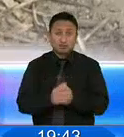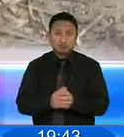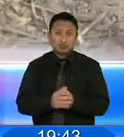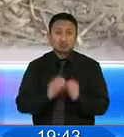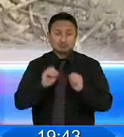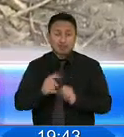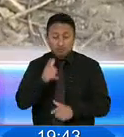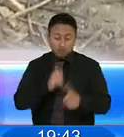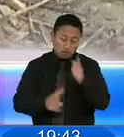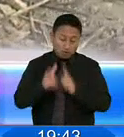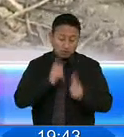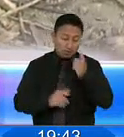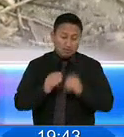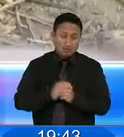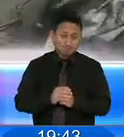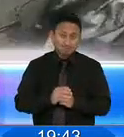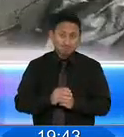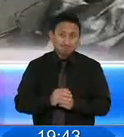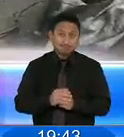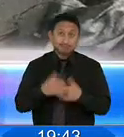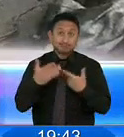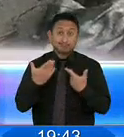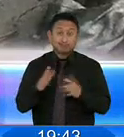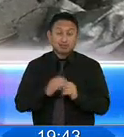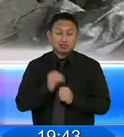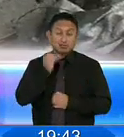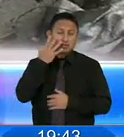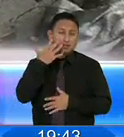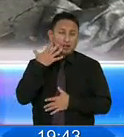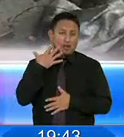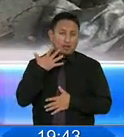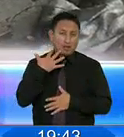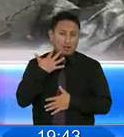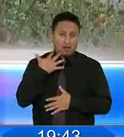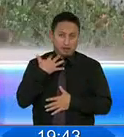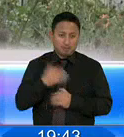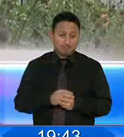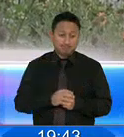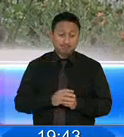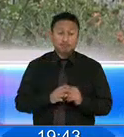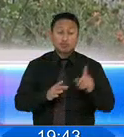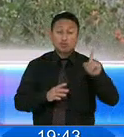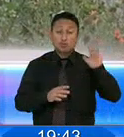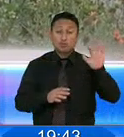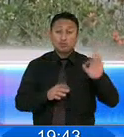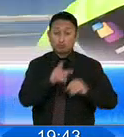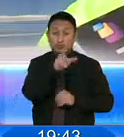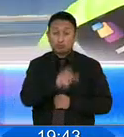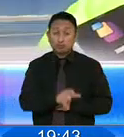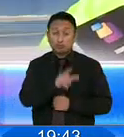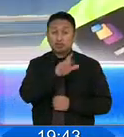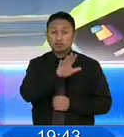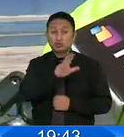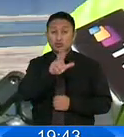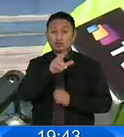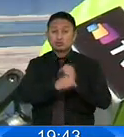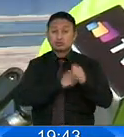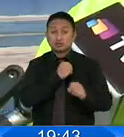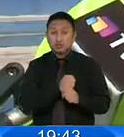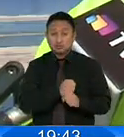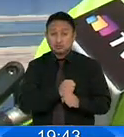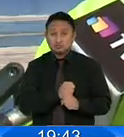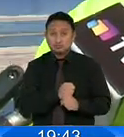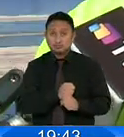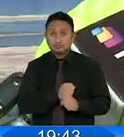copas y presunto deseo carnal que la víctima de 53 años de edad pagó con su vida. Habrían utilizado